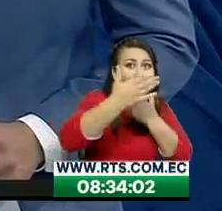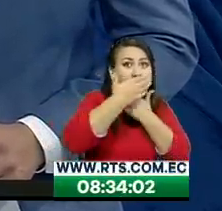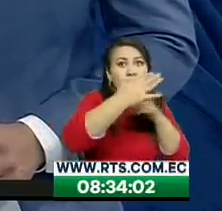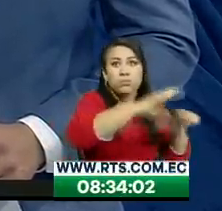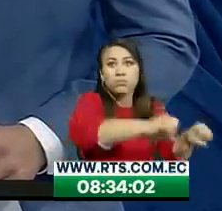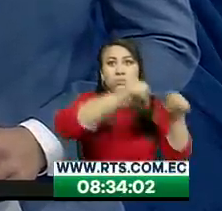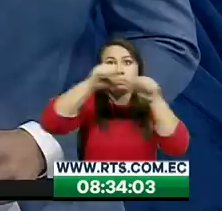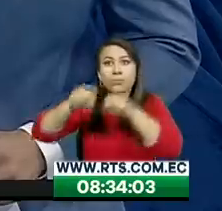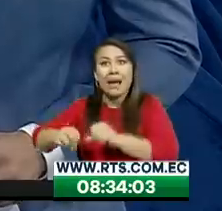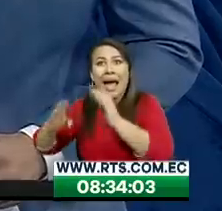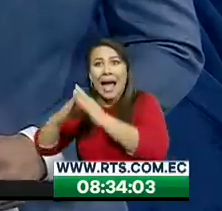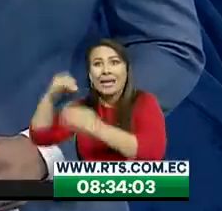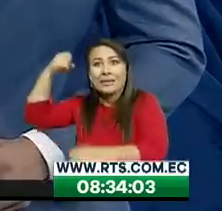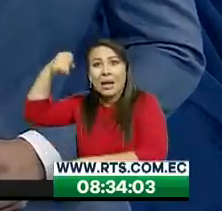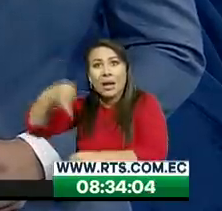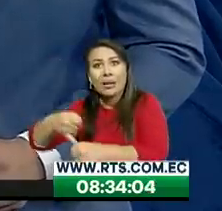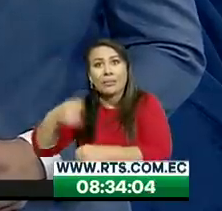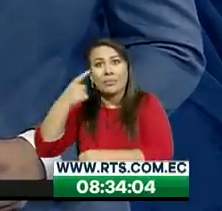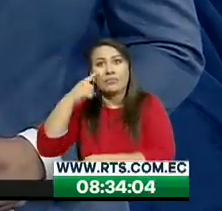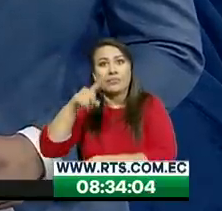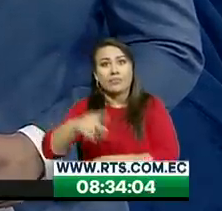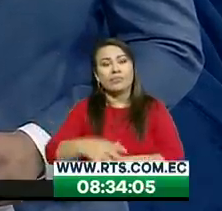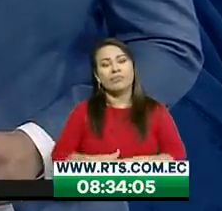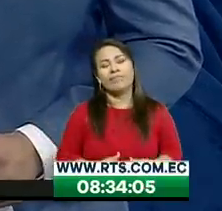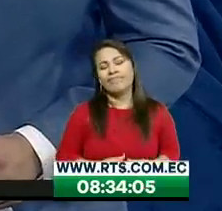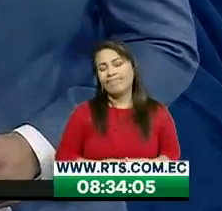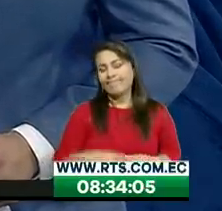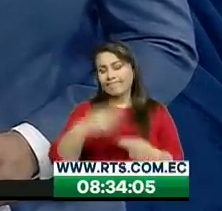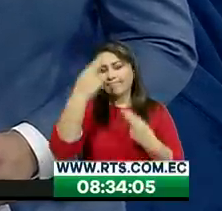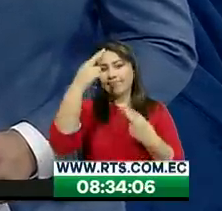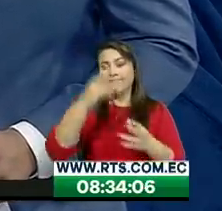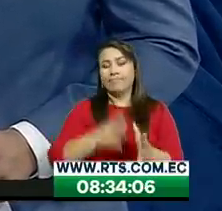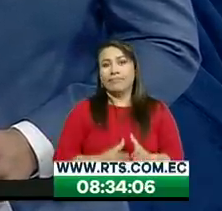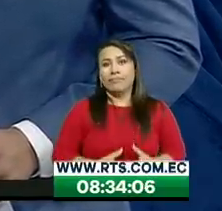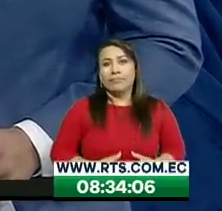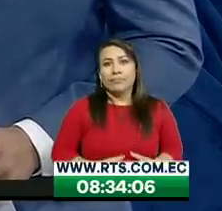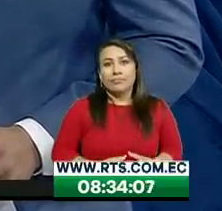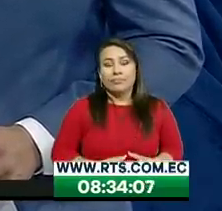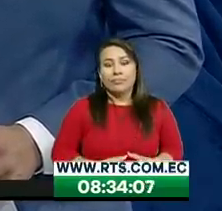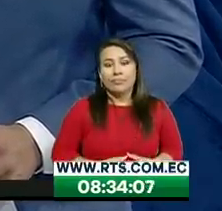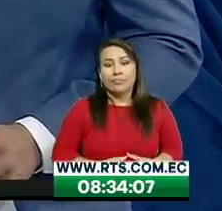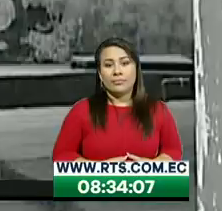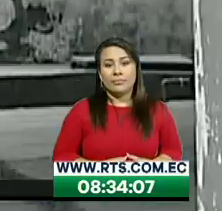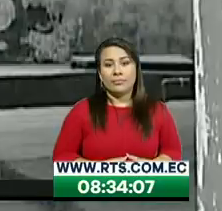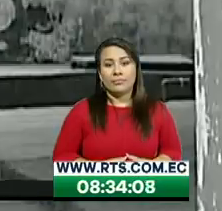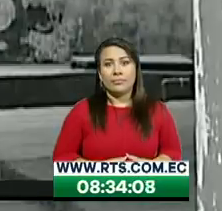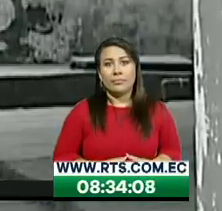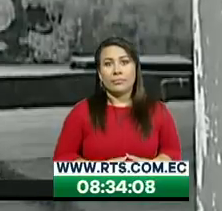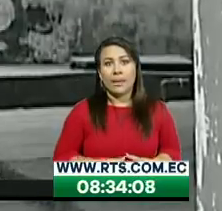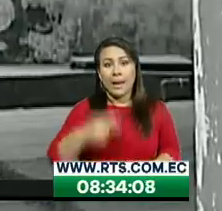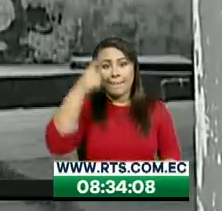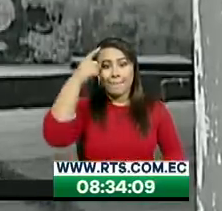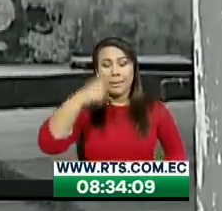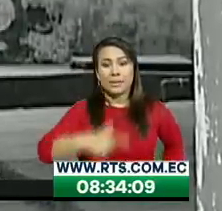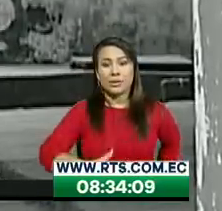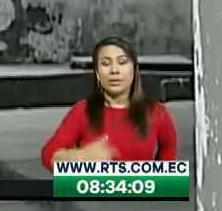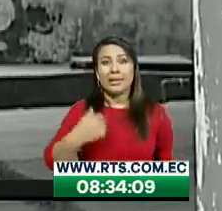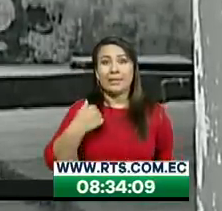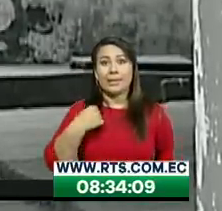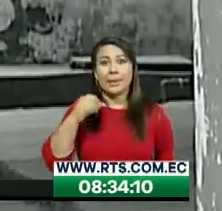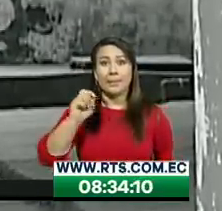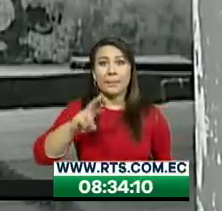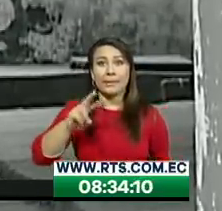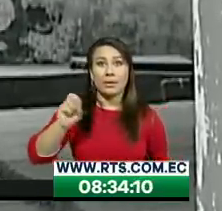transportación pública, perdón, escolar e inter. Buenos días, ¿cómo le va? ¿Cómo le va? Muy buenos días. ¿Cómo le va?